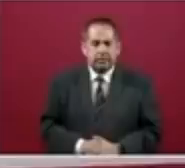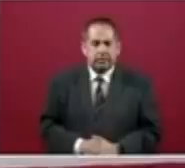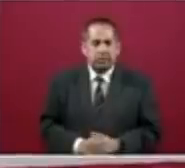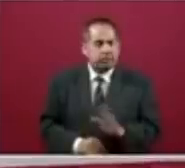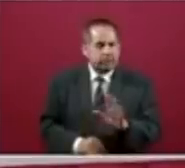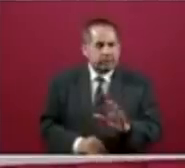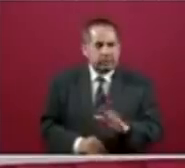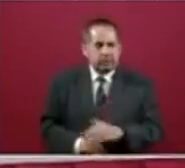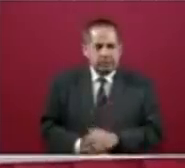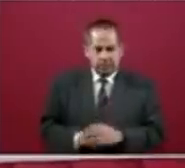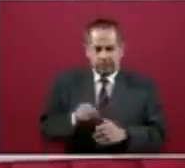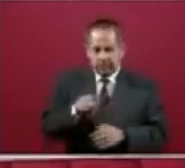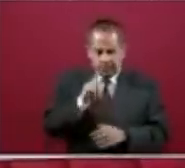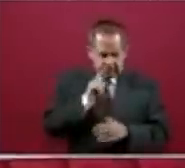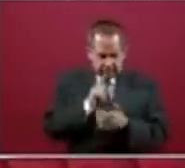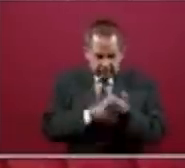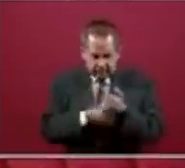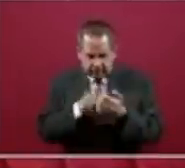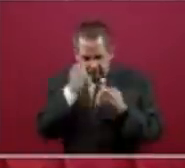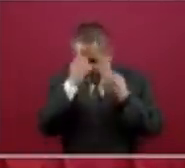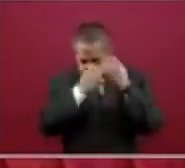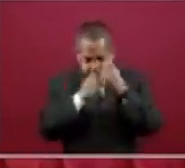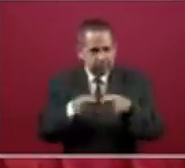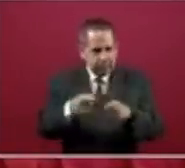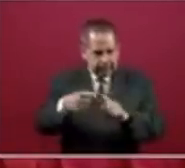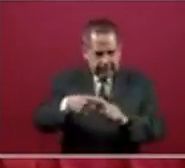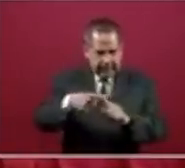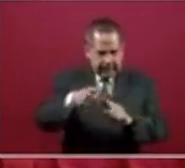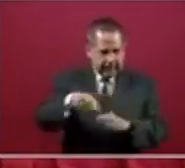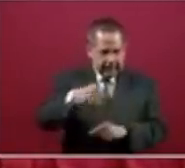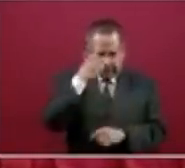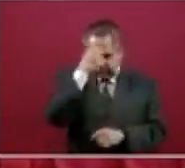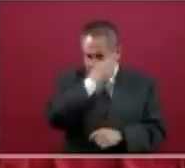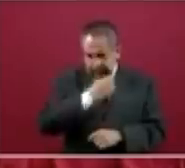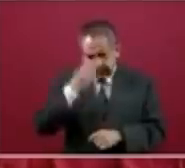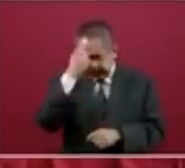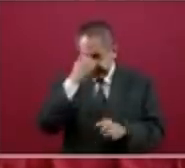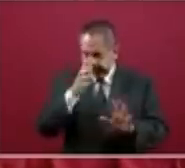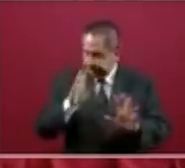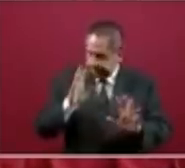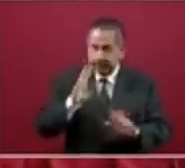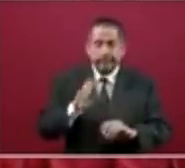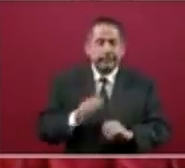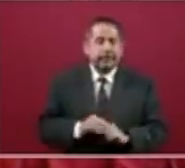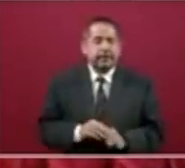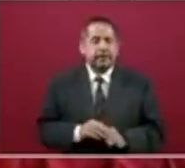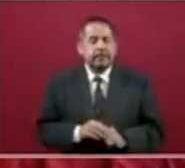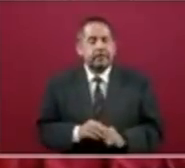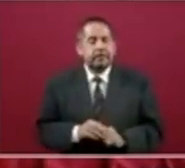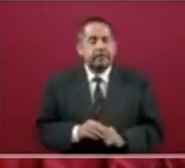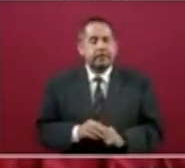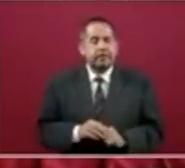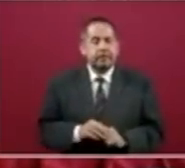Haga un análisis, se los dejo de tarea, de